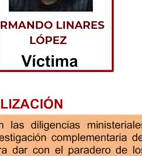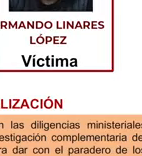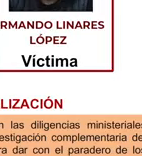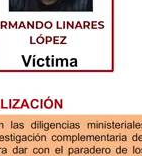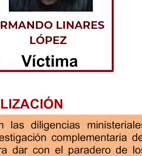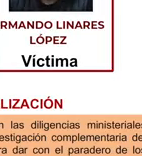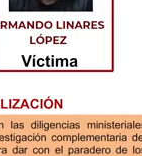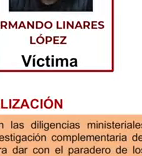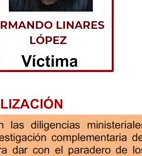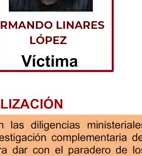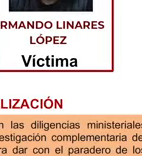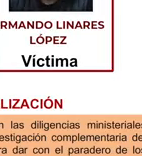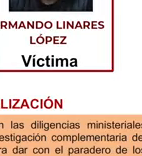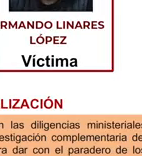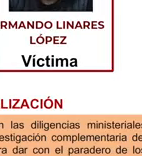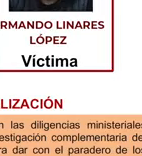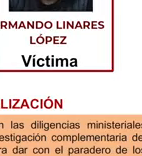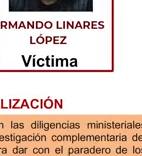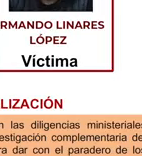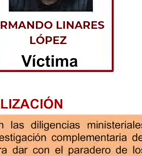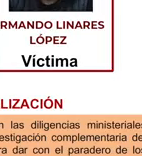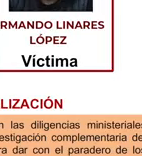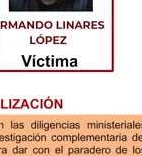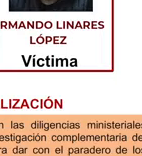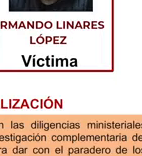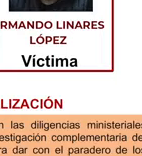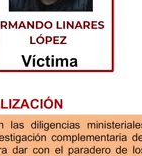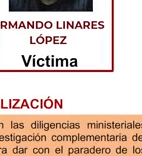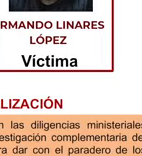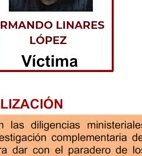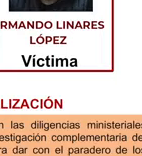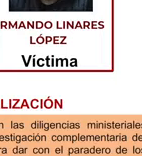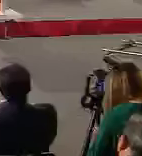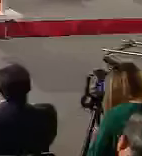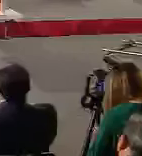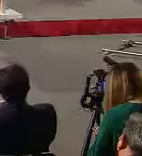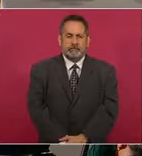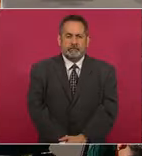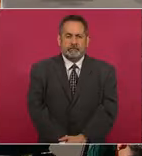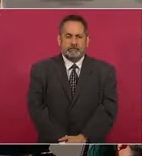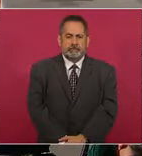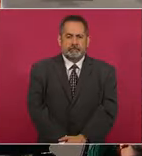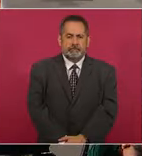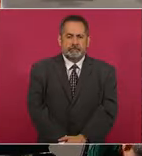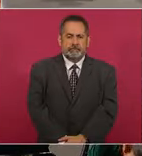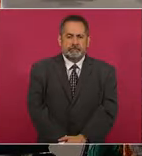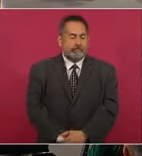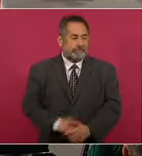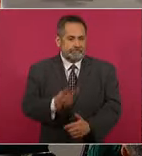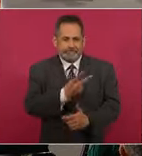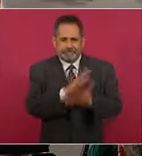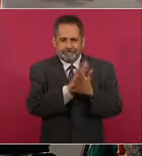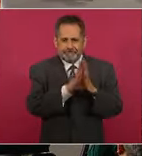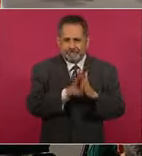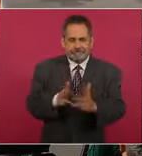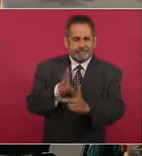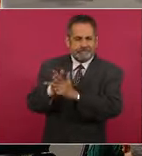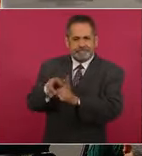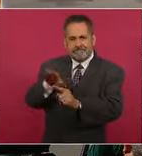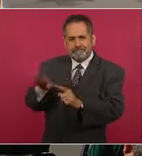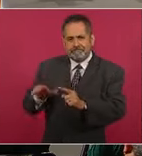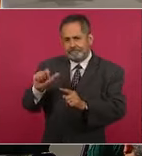donde se desplazó Carlos Gerardo y que tendría que ver directamente con el homicidio también de Armando Linares.